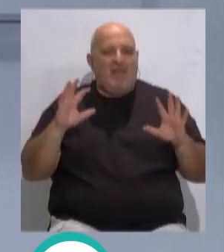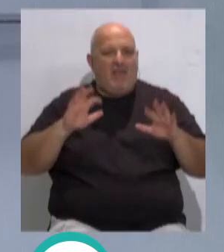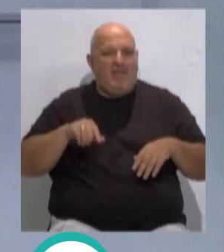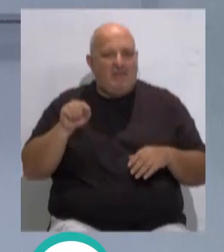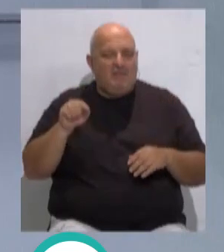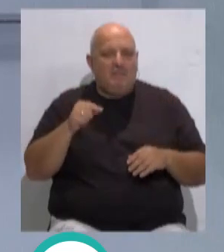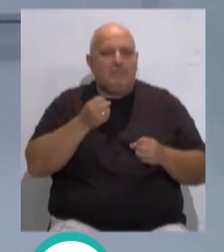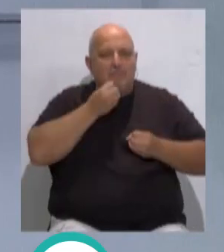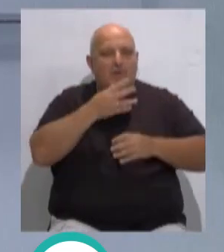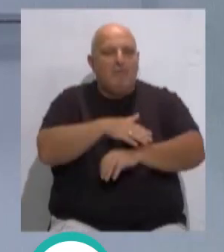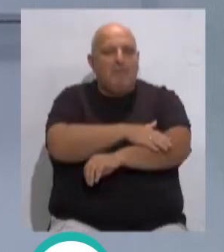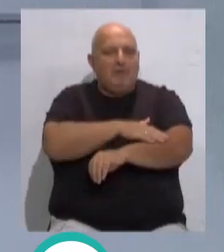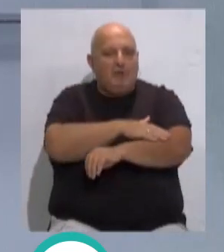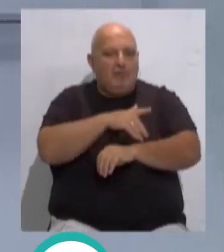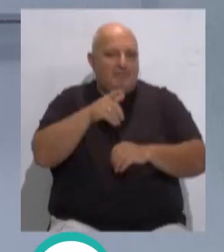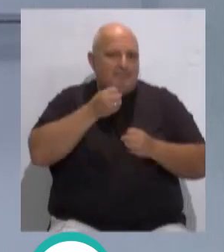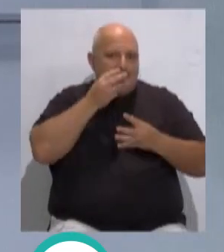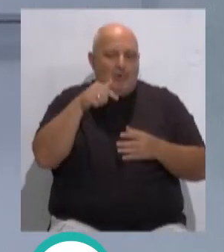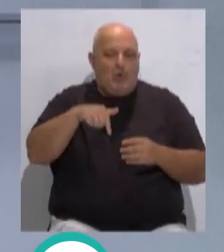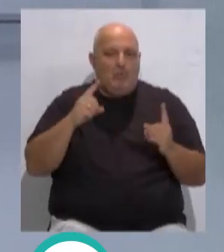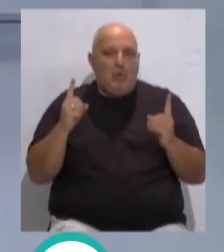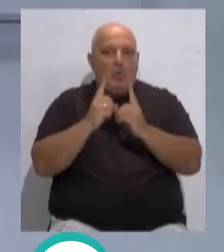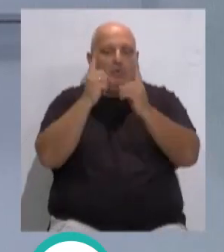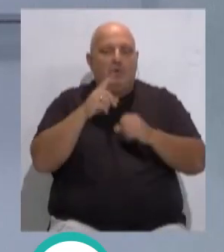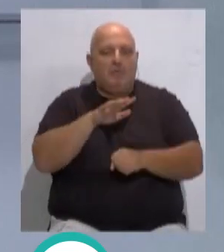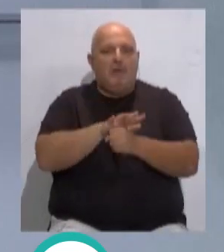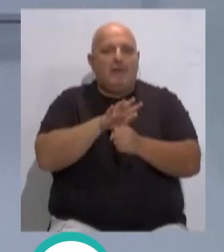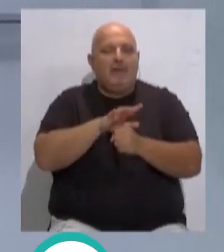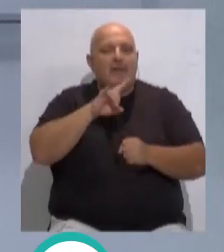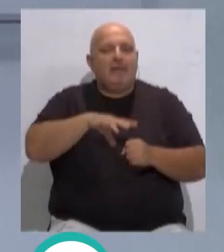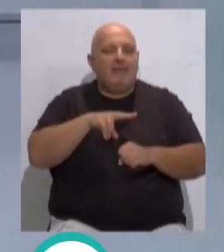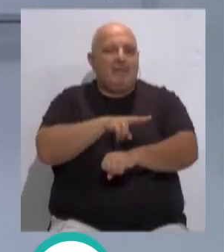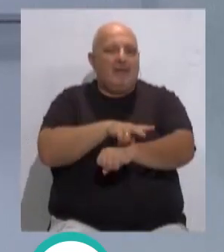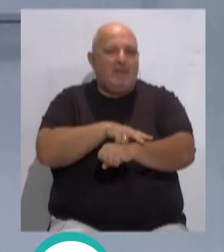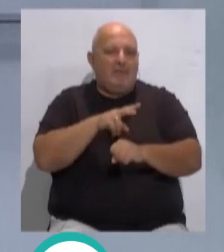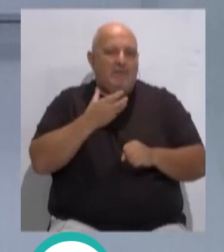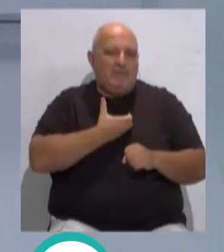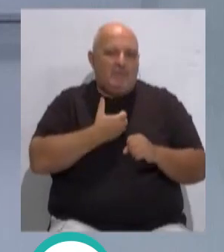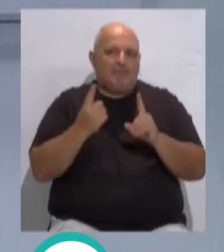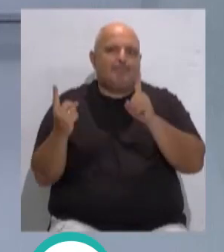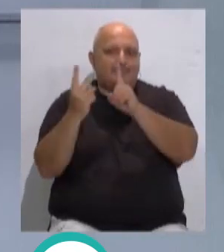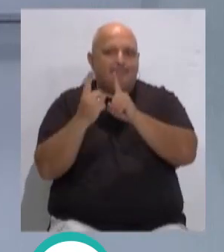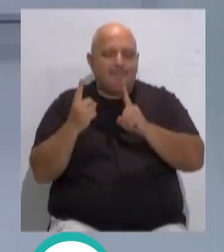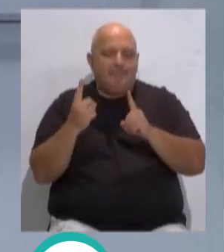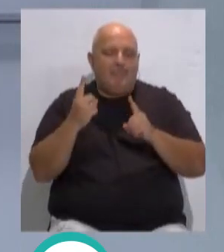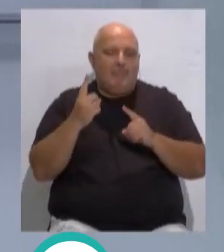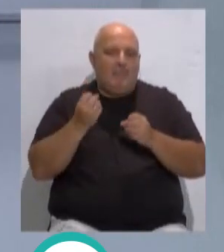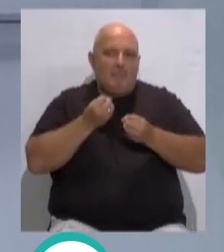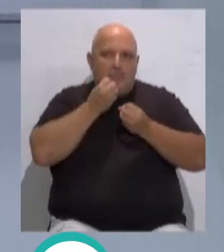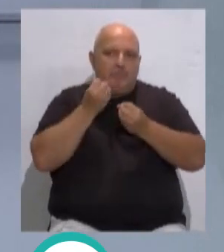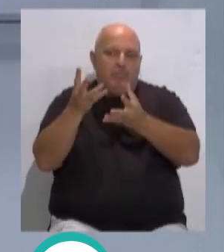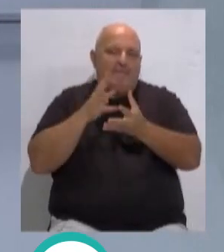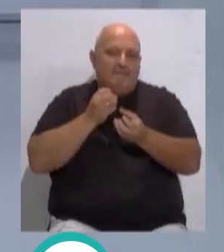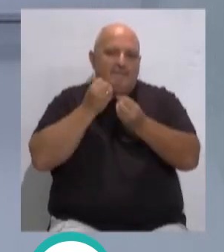transmitido Miquel Iceta en el encuentro mantenido este martes con la delegación del Ayuntamiento trasladada a Madrid,